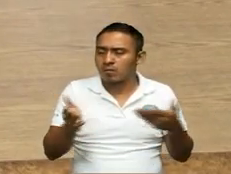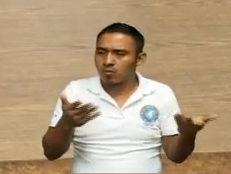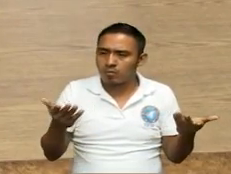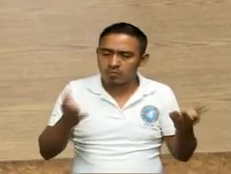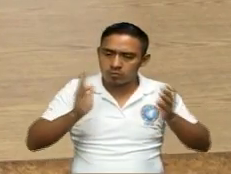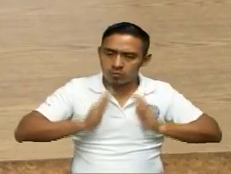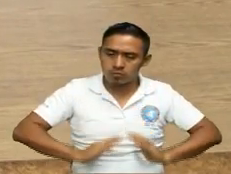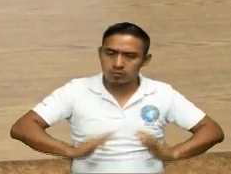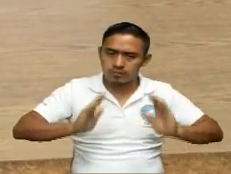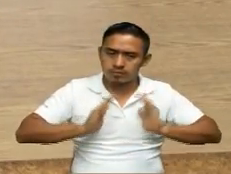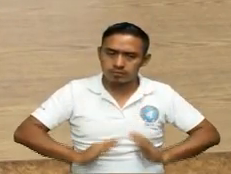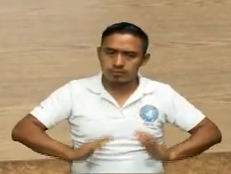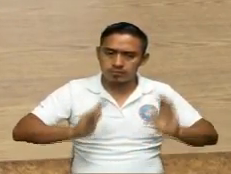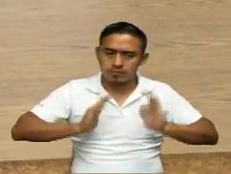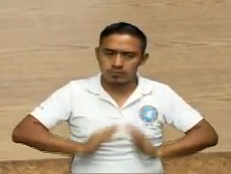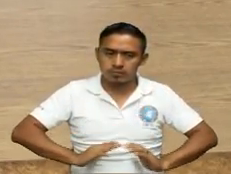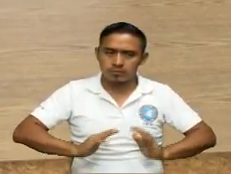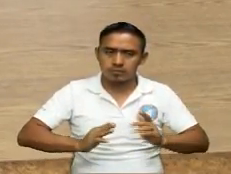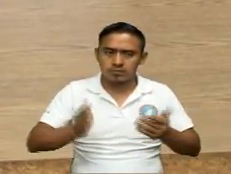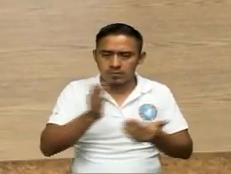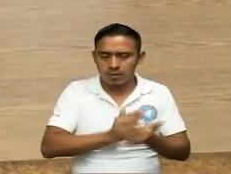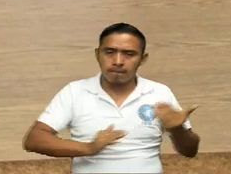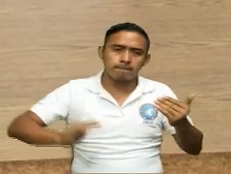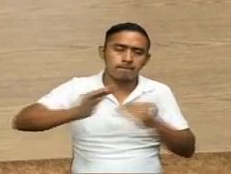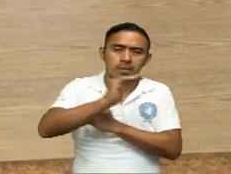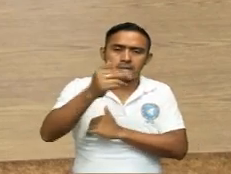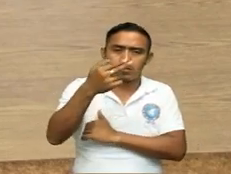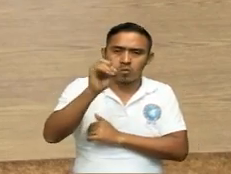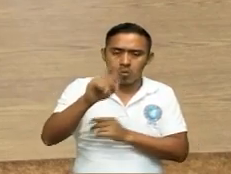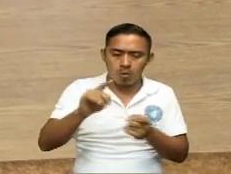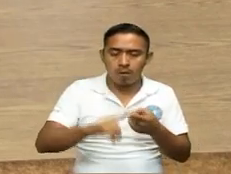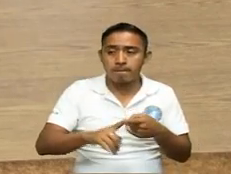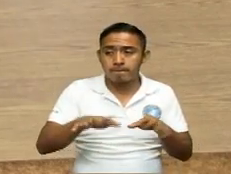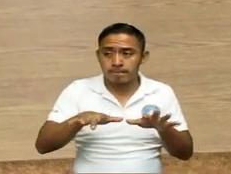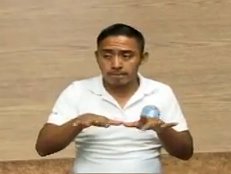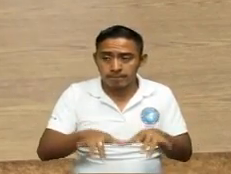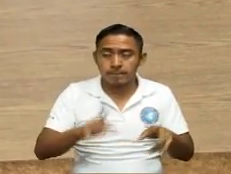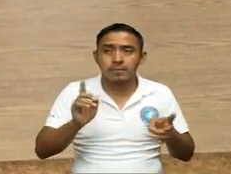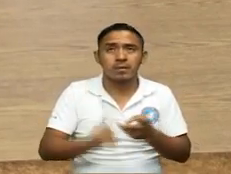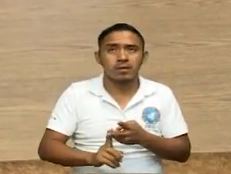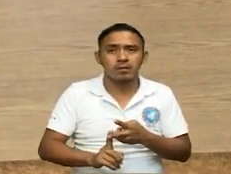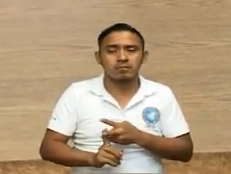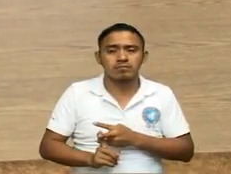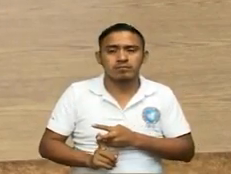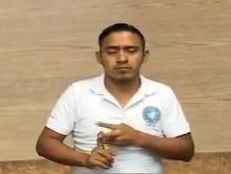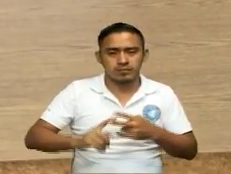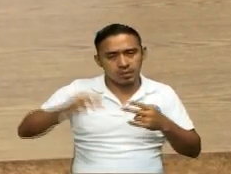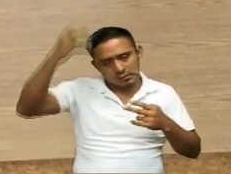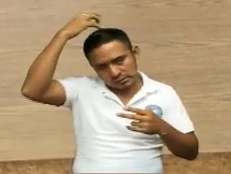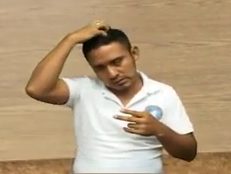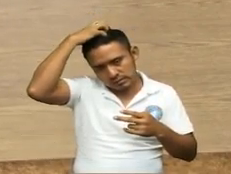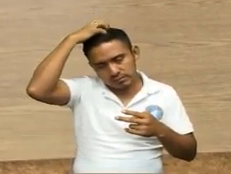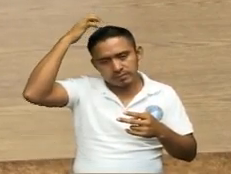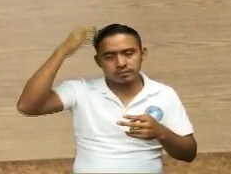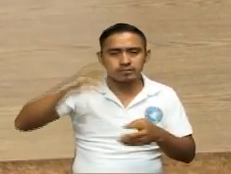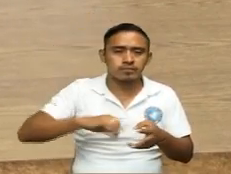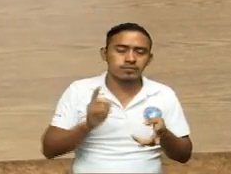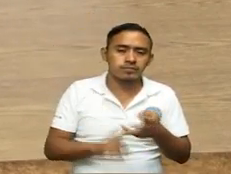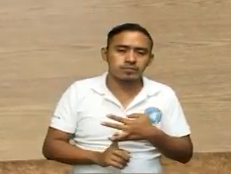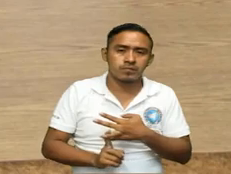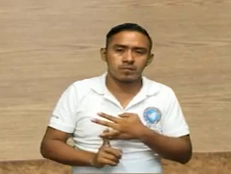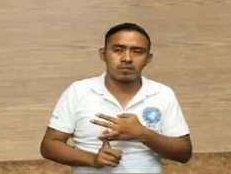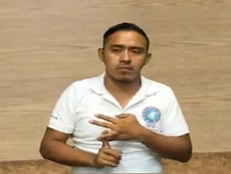cuerpo? Principalmente las partes del cuerpo donde aparecen los hongos, ya lo dijimos que son los pies. ¿Qué otras partes? La cabeza, como el caso del niño que estuvo aquí presente hace